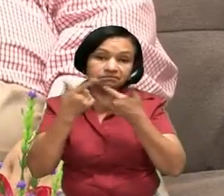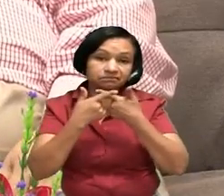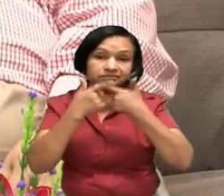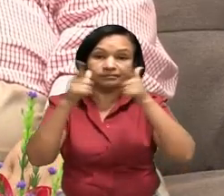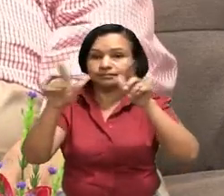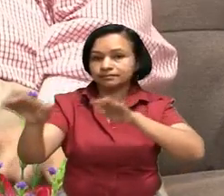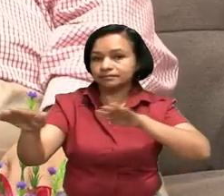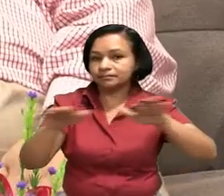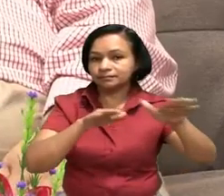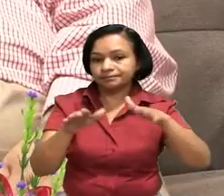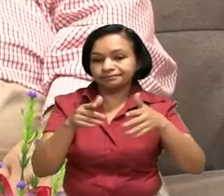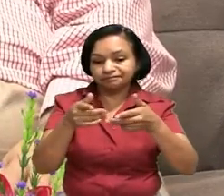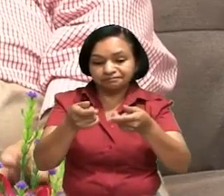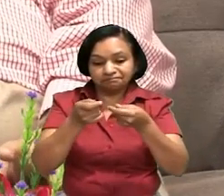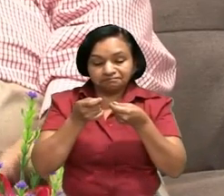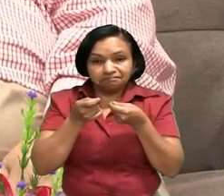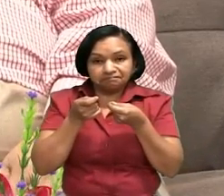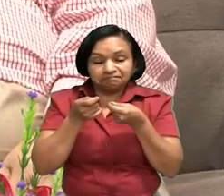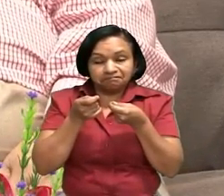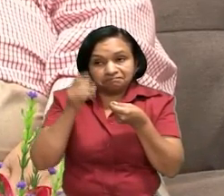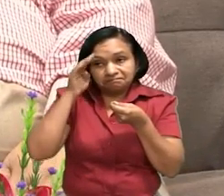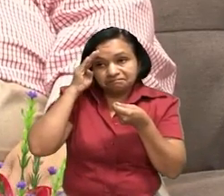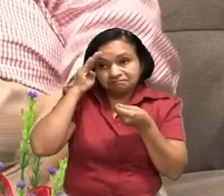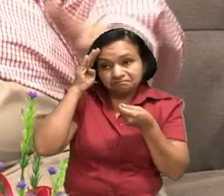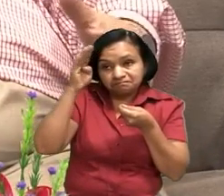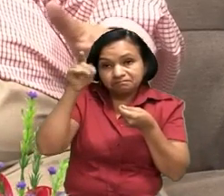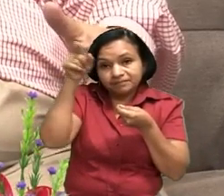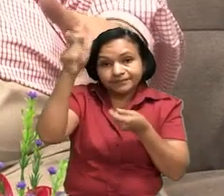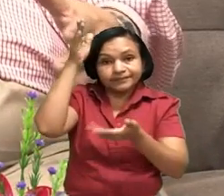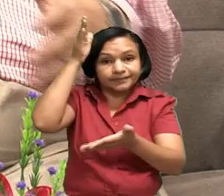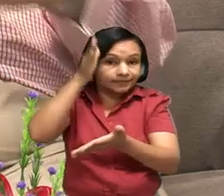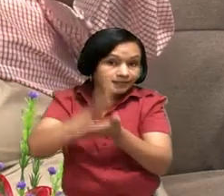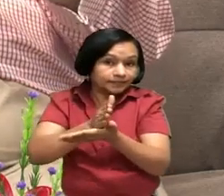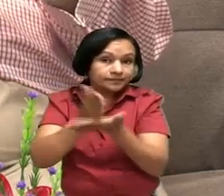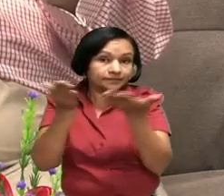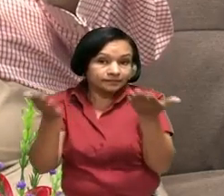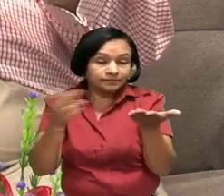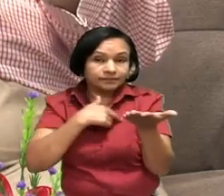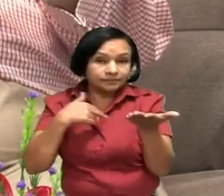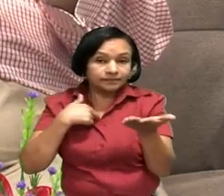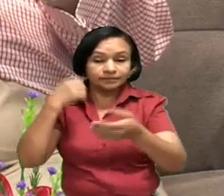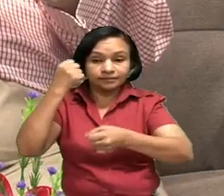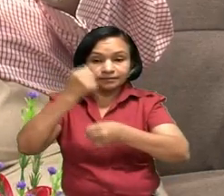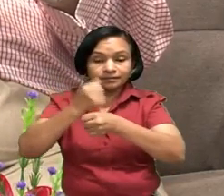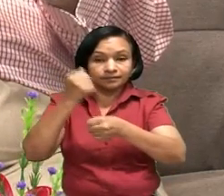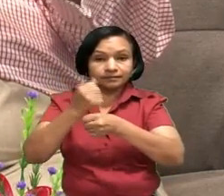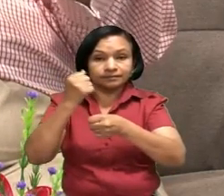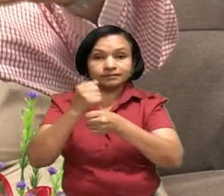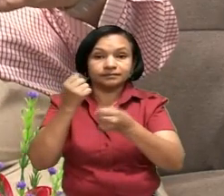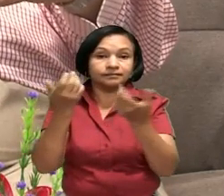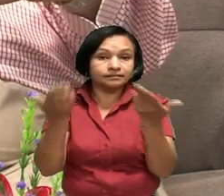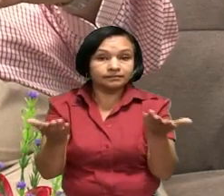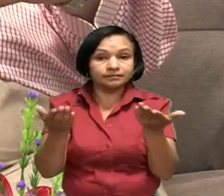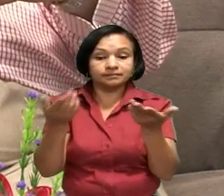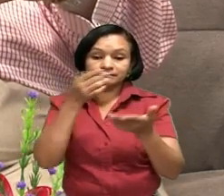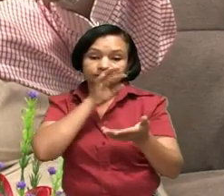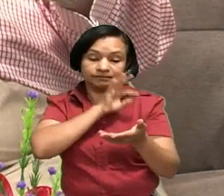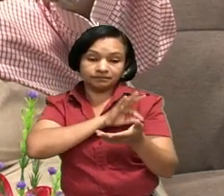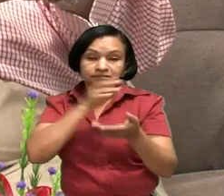porque porque te convertiste en nada más en lo que realmente sos en un medio de esa naturaleza en un asalariado